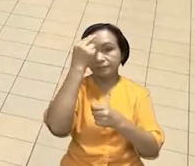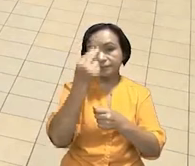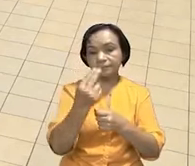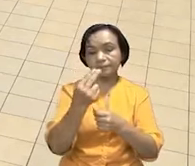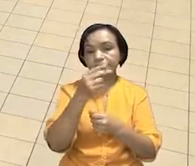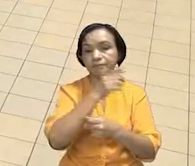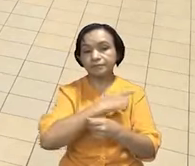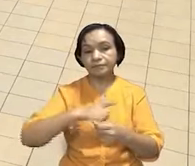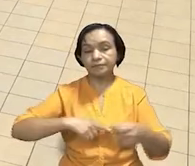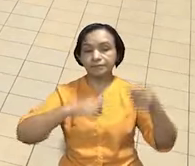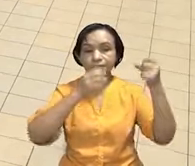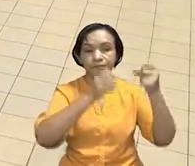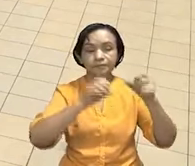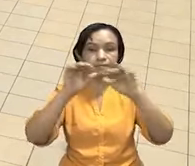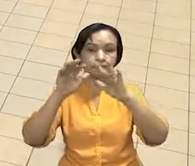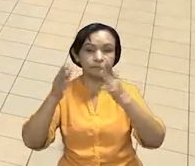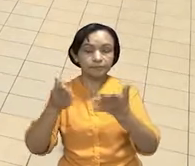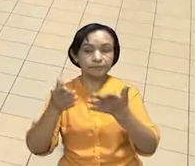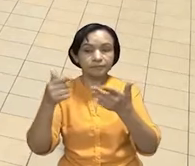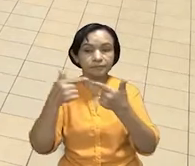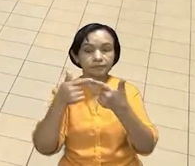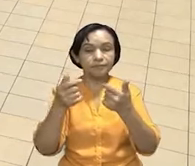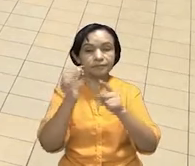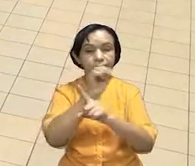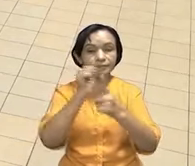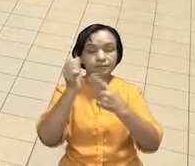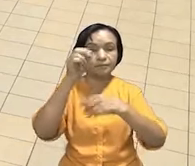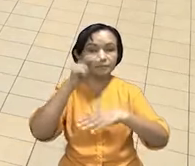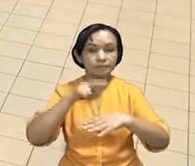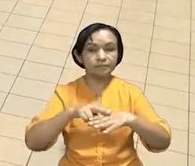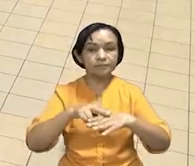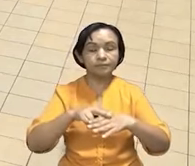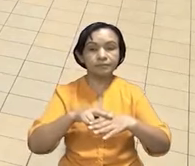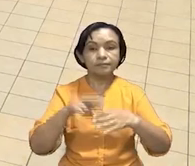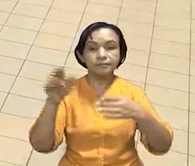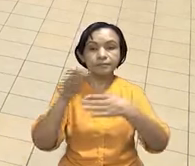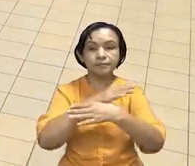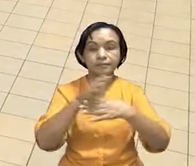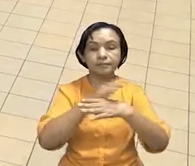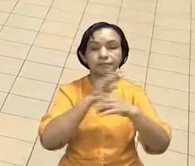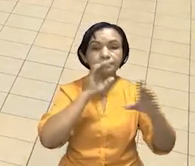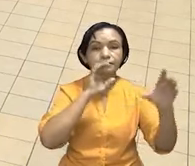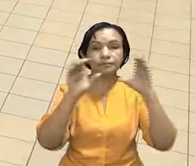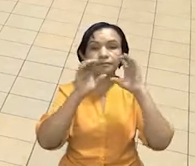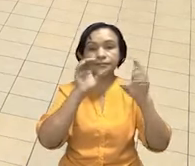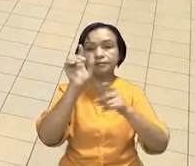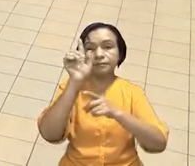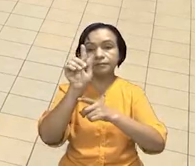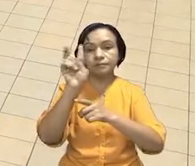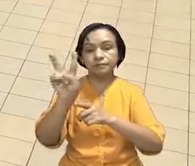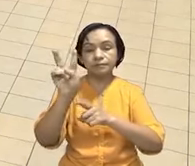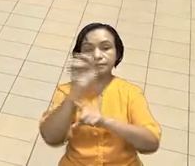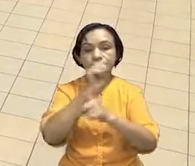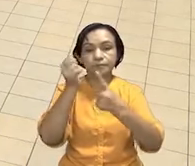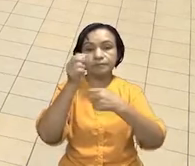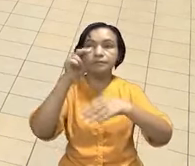normas jurídicas destacan, 1. El Tratado de Límite entre la República de Nicaragua y la